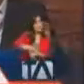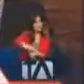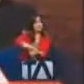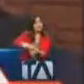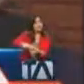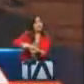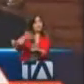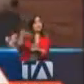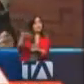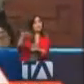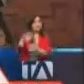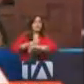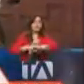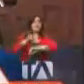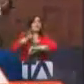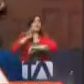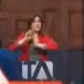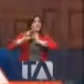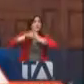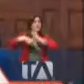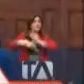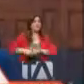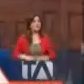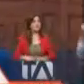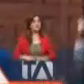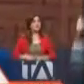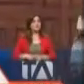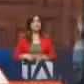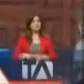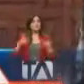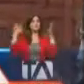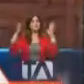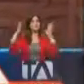reunión que mantuvieron por alrededor de 30 minutos.